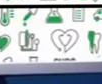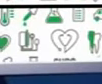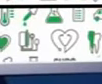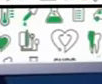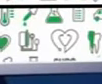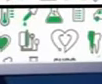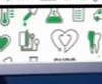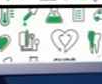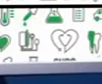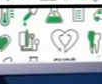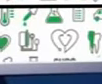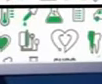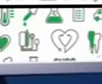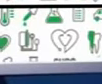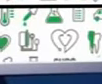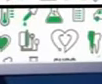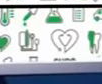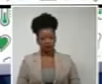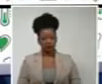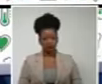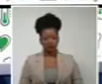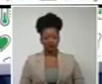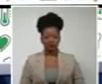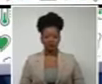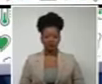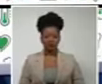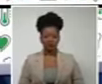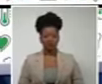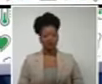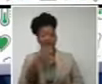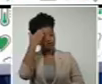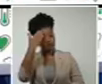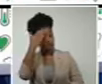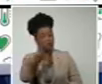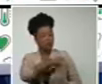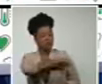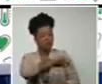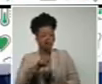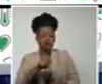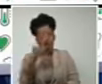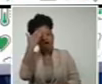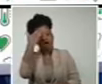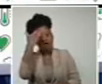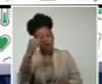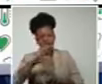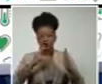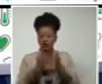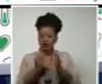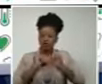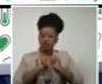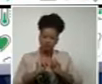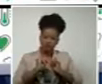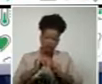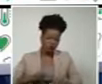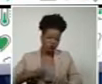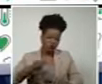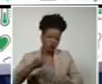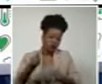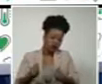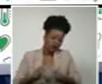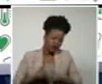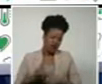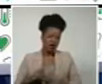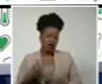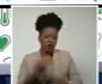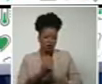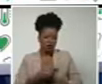Muchísimas gracias, colegas. Qué bueno, también nuestra población agradece toda la información que cada día llega hasta todos nosotros en función